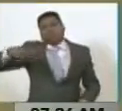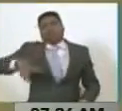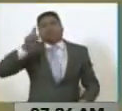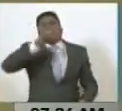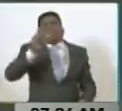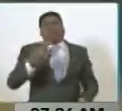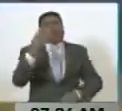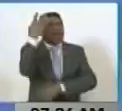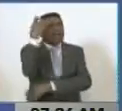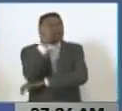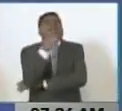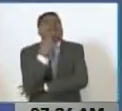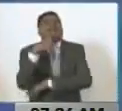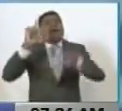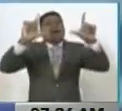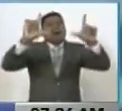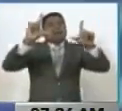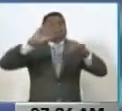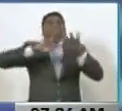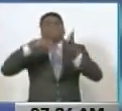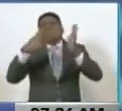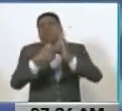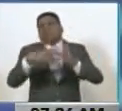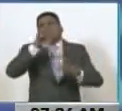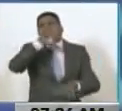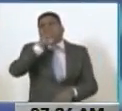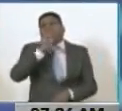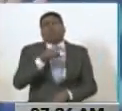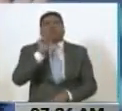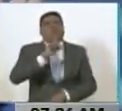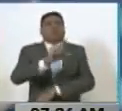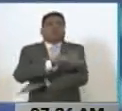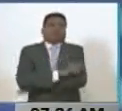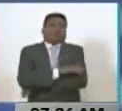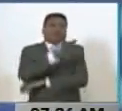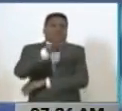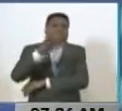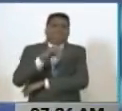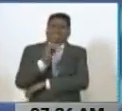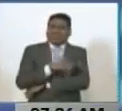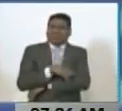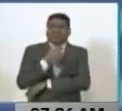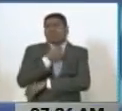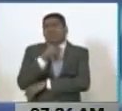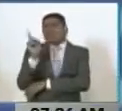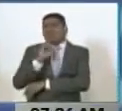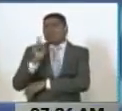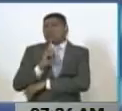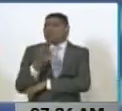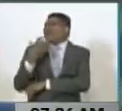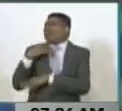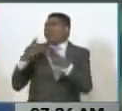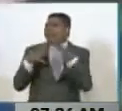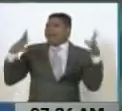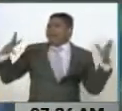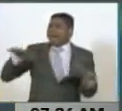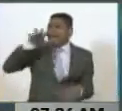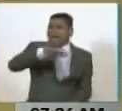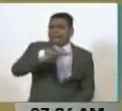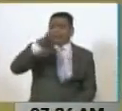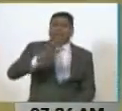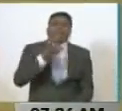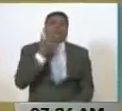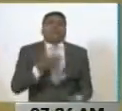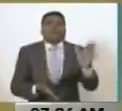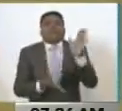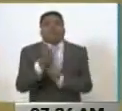hogares, entender lo que significa tener una mascota. No es formar a un niño y después, cuando la mascota ya te quedó muy grande, no te cabe en el apartamento, dejarla en el Junquito,